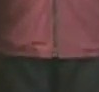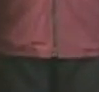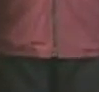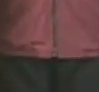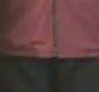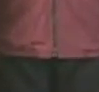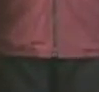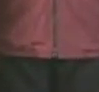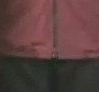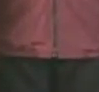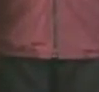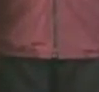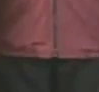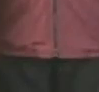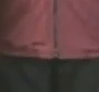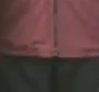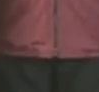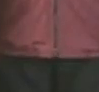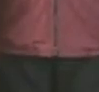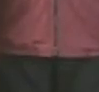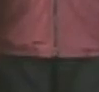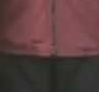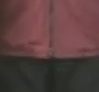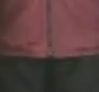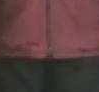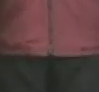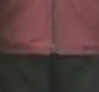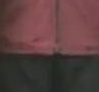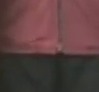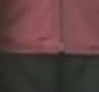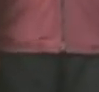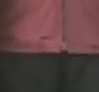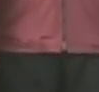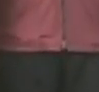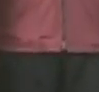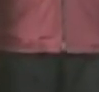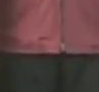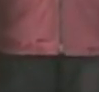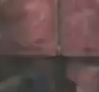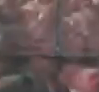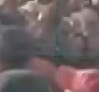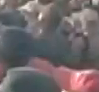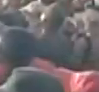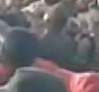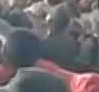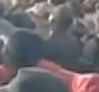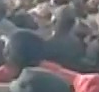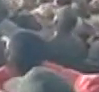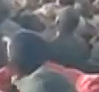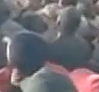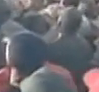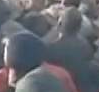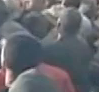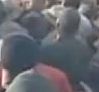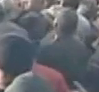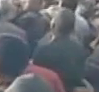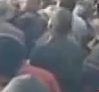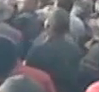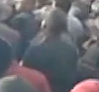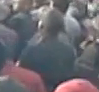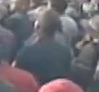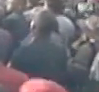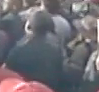mundo aupándonos para eso. Al contrario, nos dijeron muerte. Para los sediciosos, los golpistas, nos